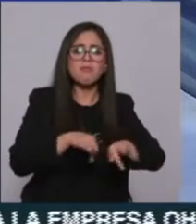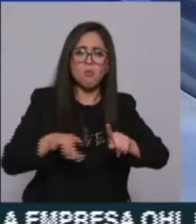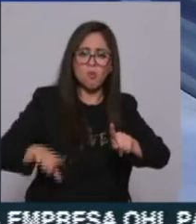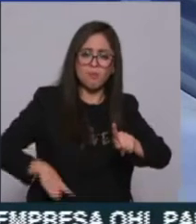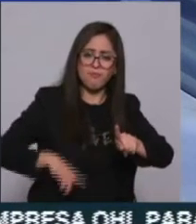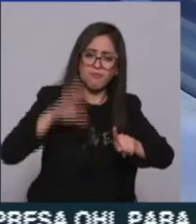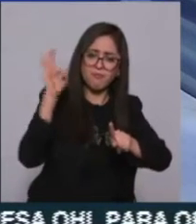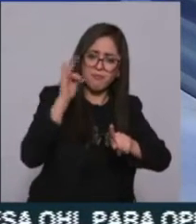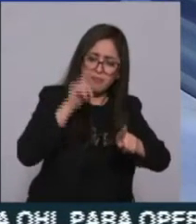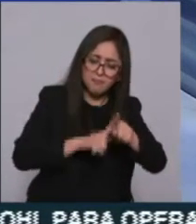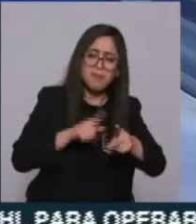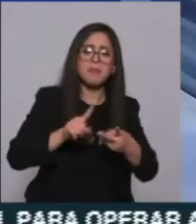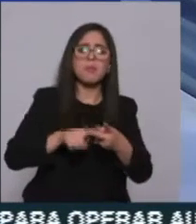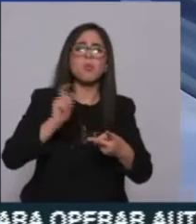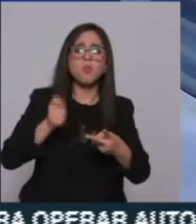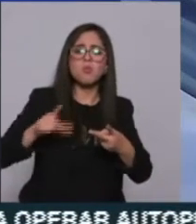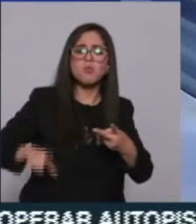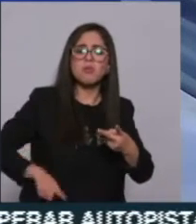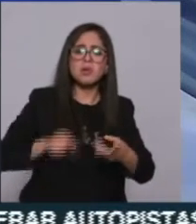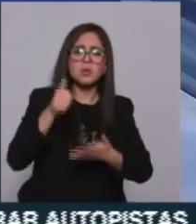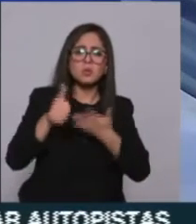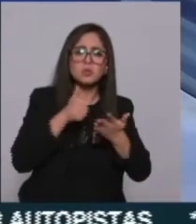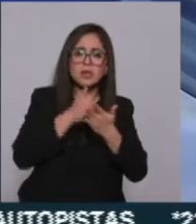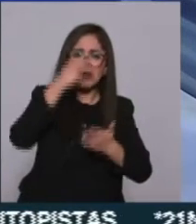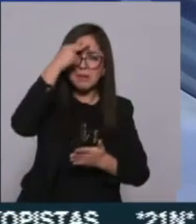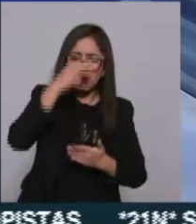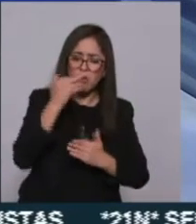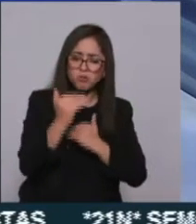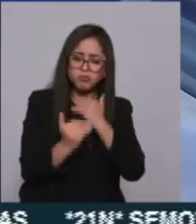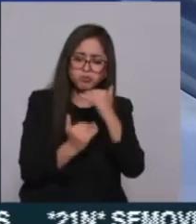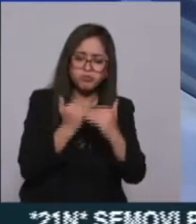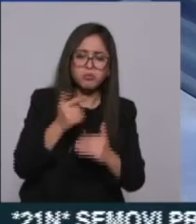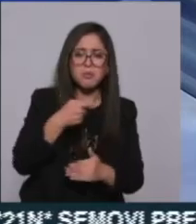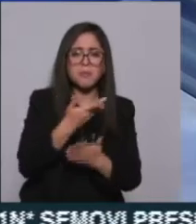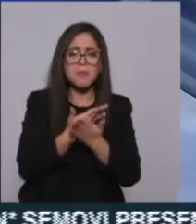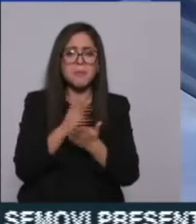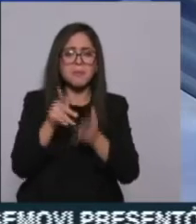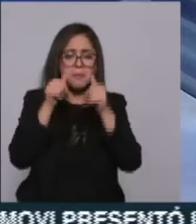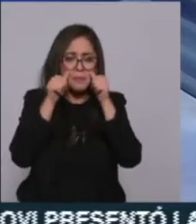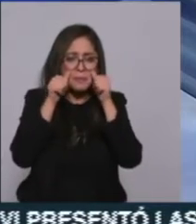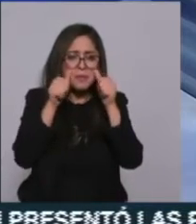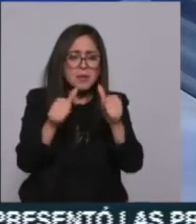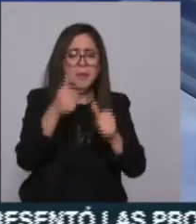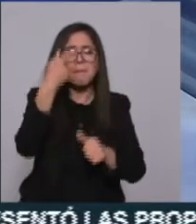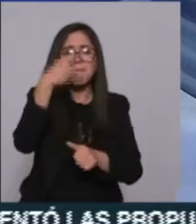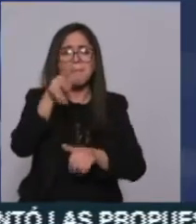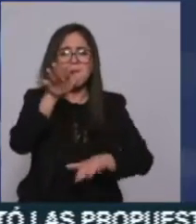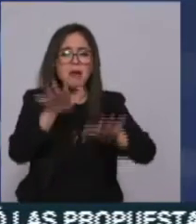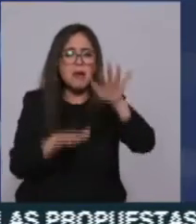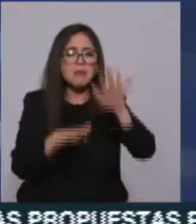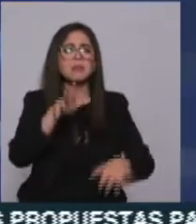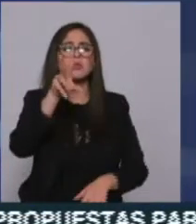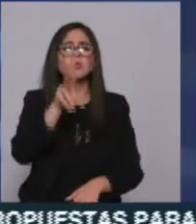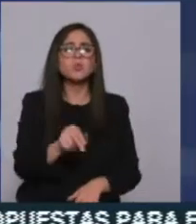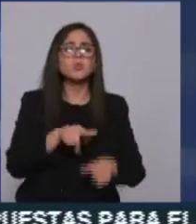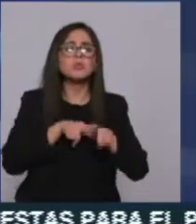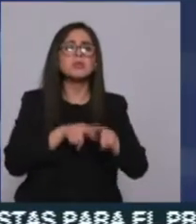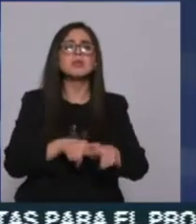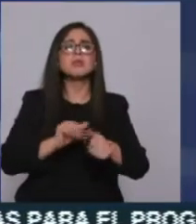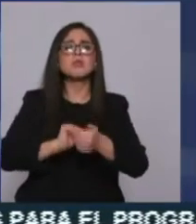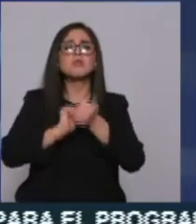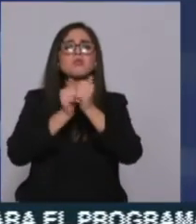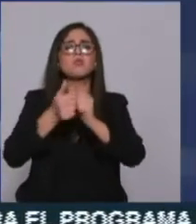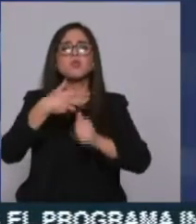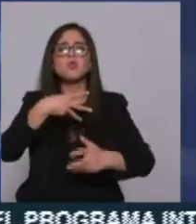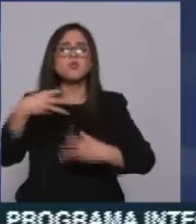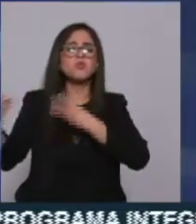de México van en buen camino para atenderlo, pues de fondo, no solo los síntomas, sino también la enfermedad? Mira, hay dos temas. Yo